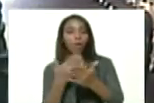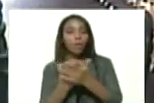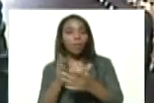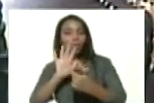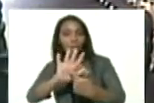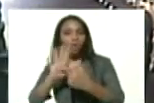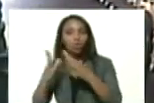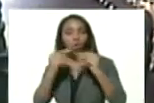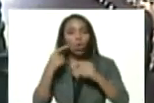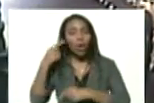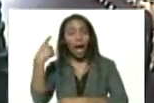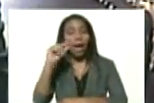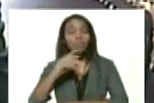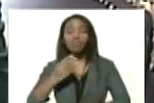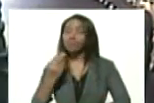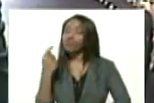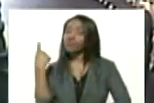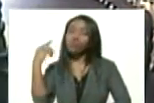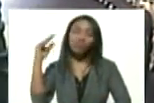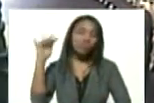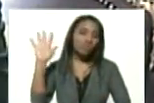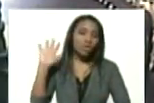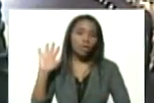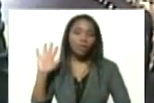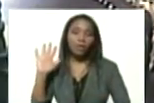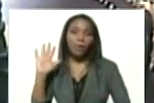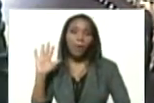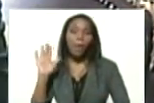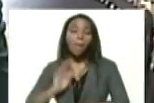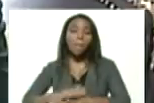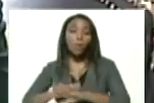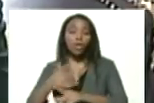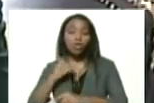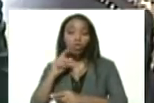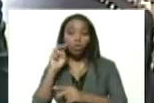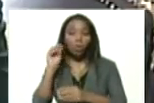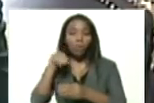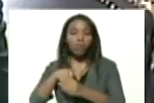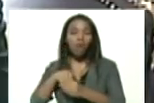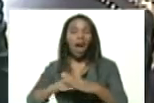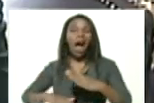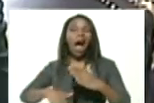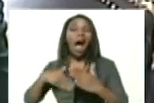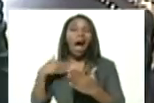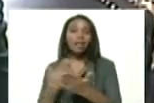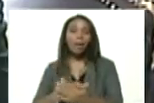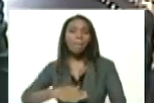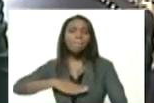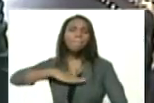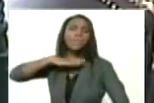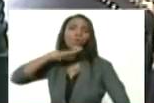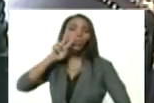teníamos muchas más porque los teníamos infiltrados hasta los tequeteques